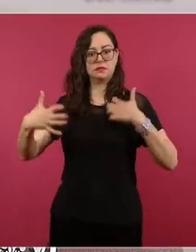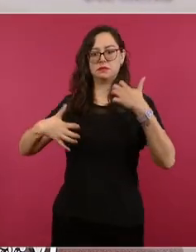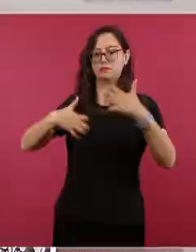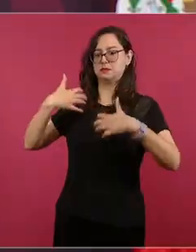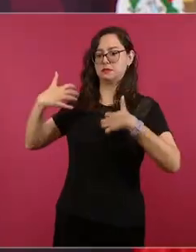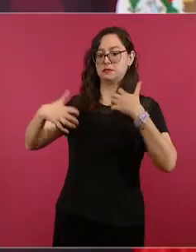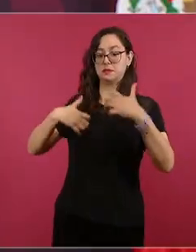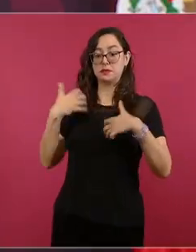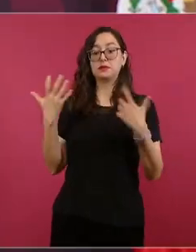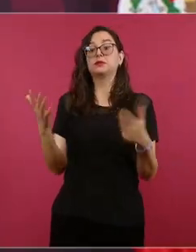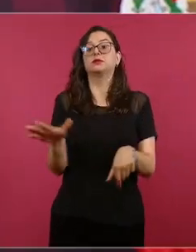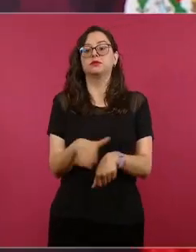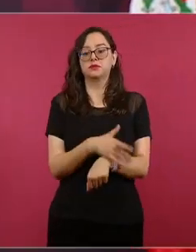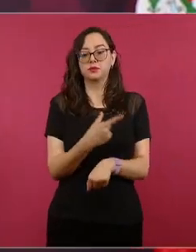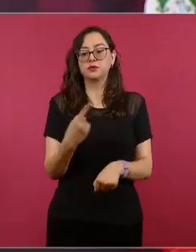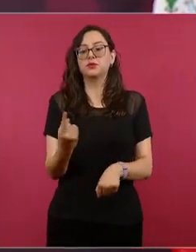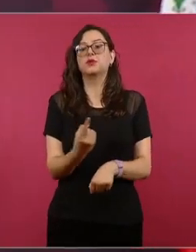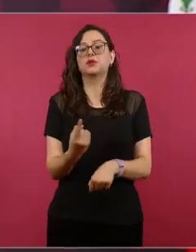los que